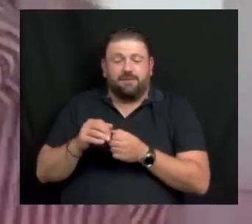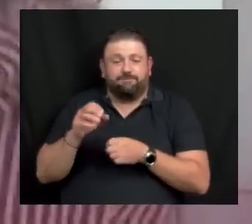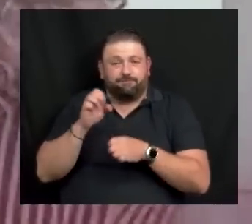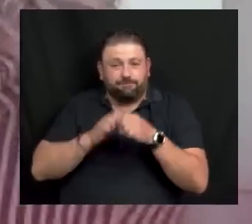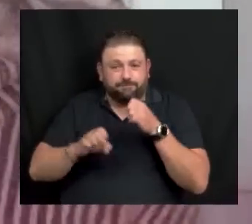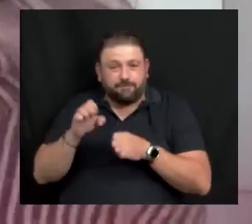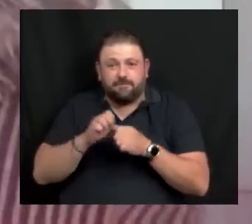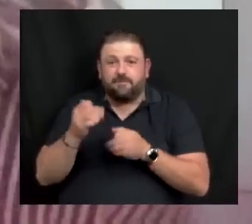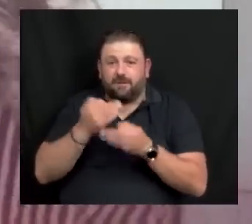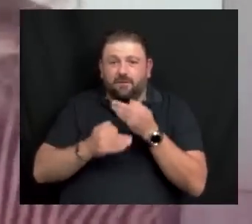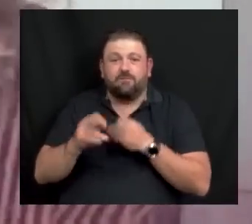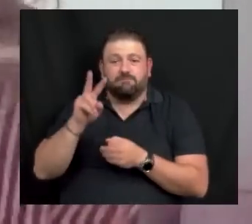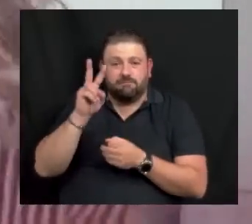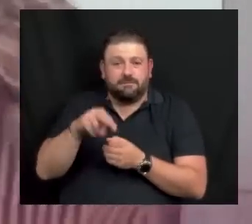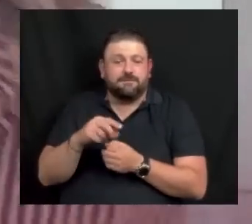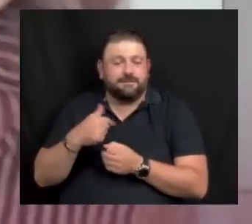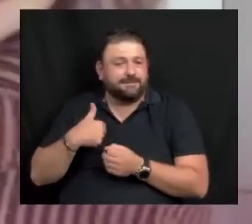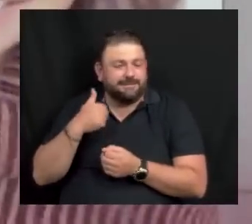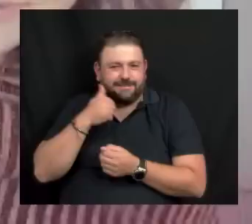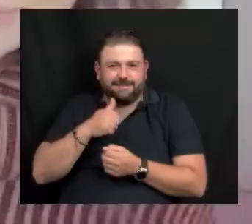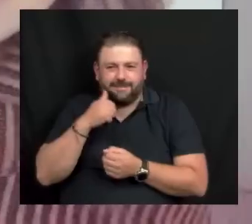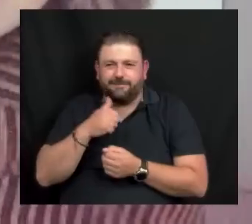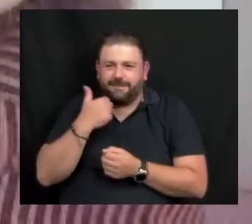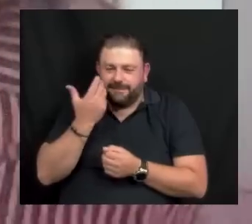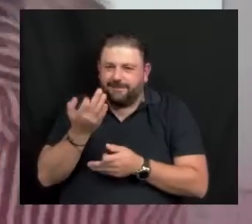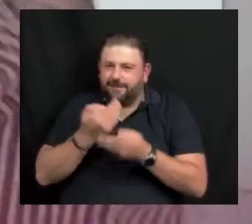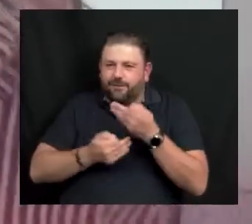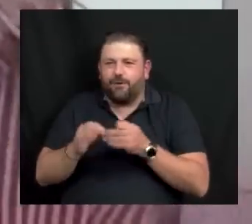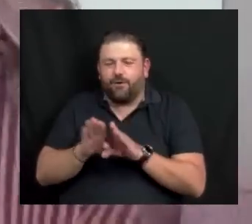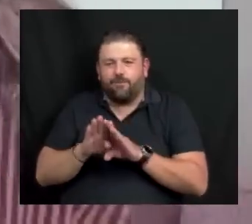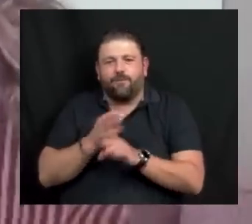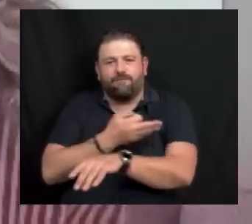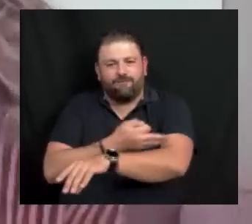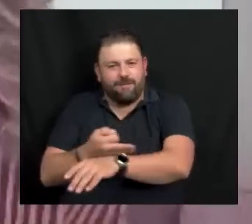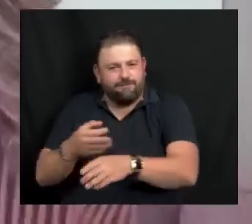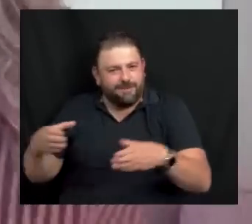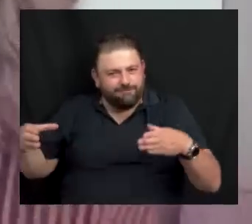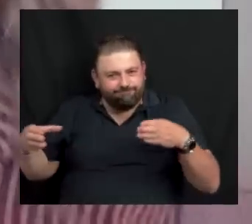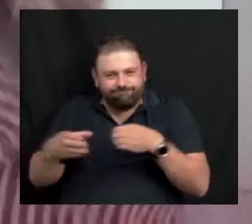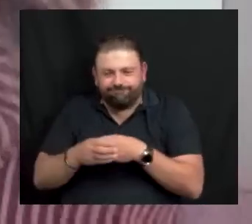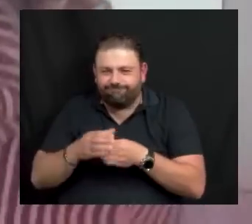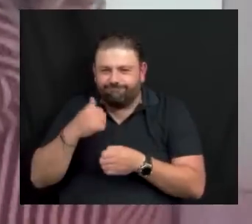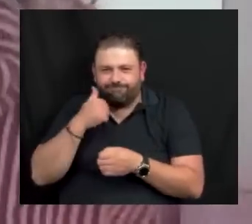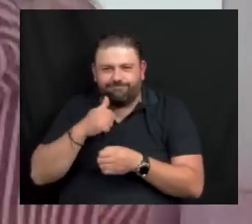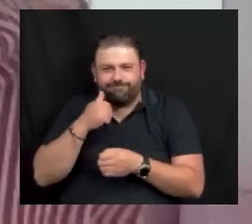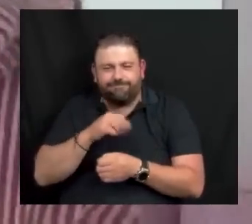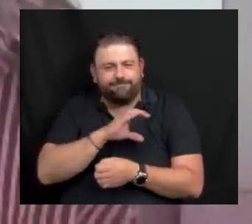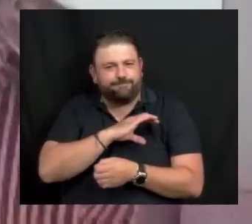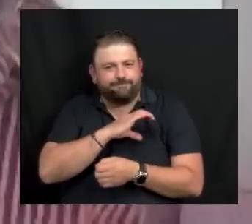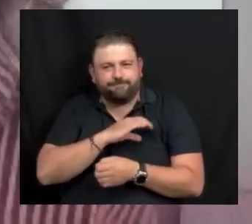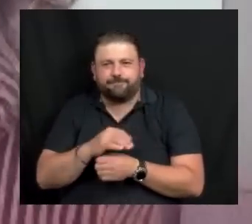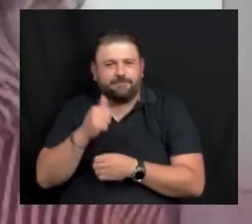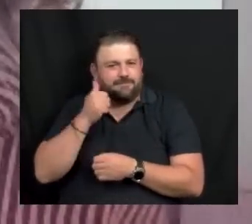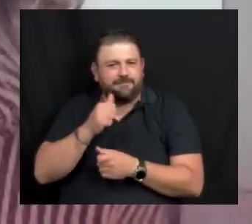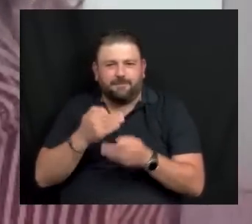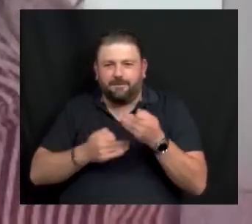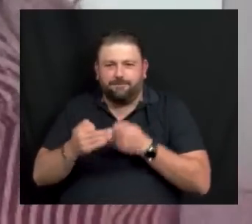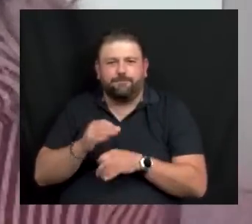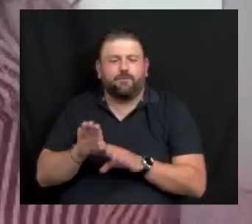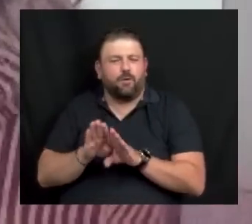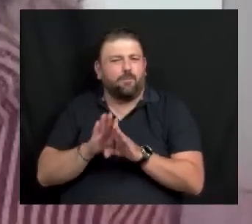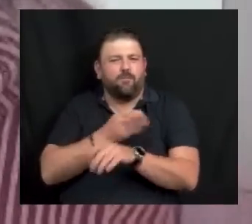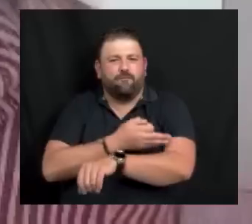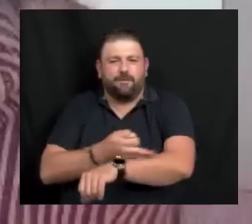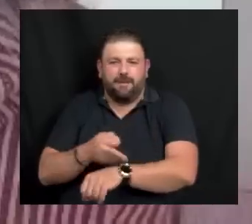Y bueno, pues sí, los queremos como familia que ustedes nos han adoptado y nosotros nos hemos acomodado muy a gusto porque también los adoptamos como